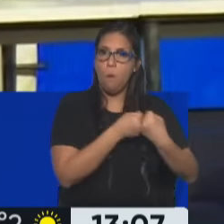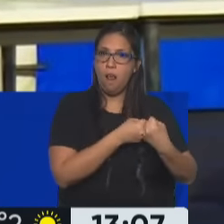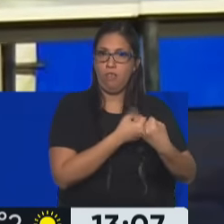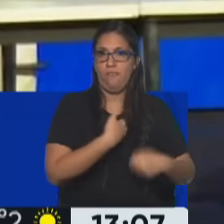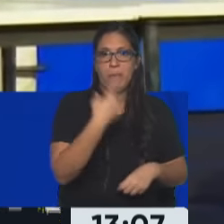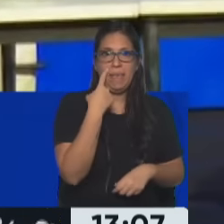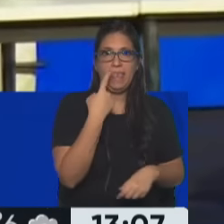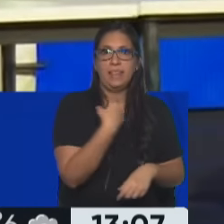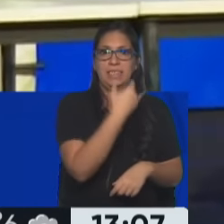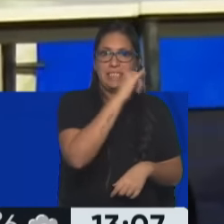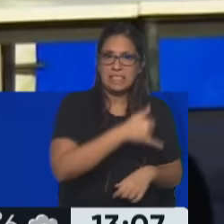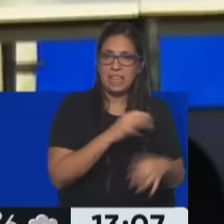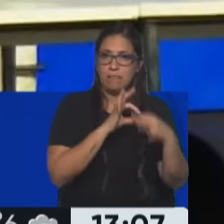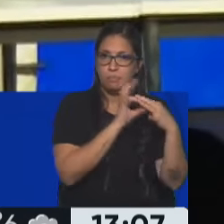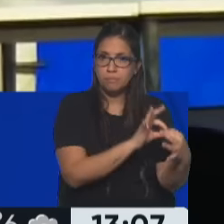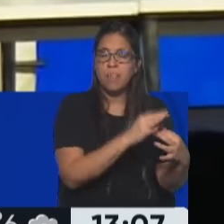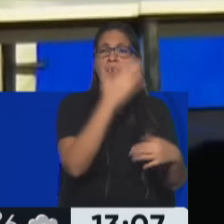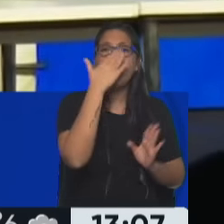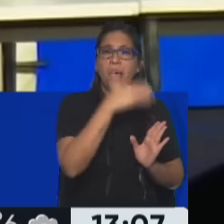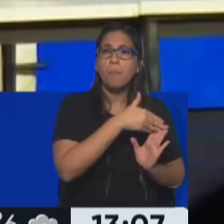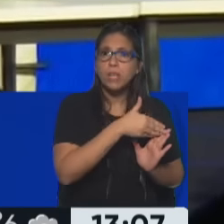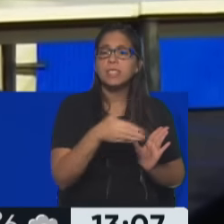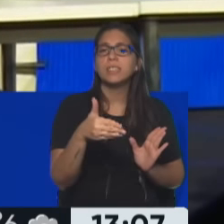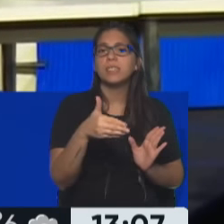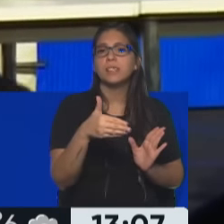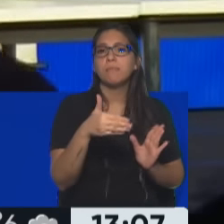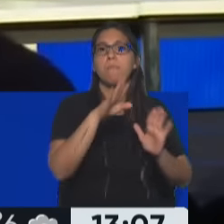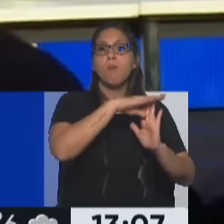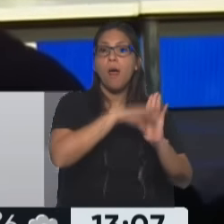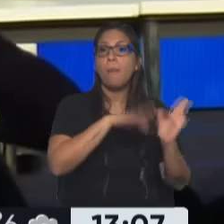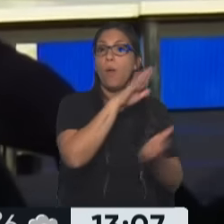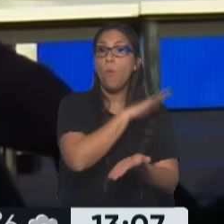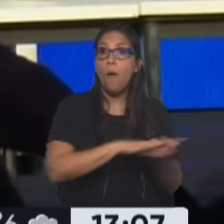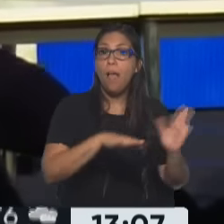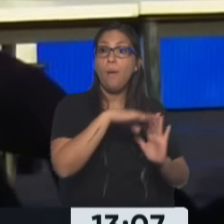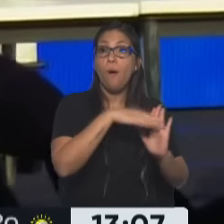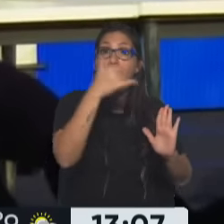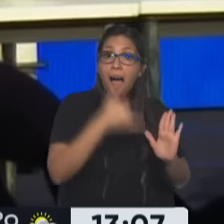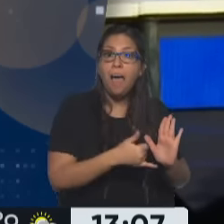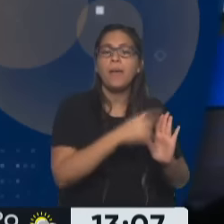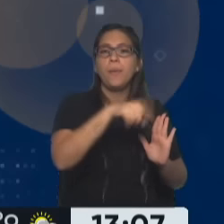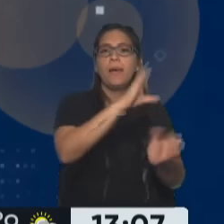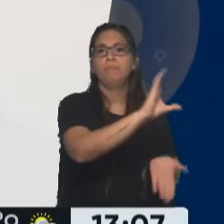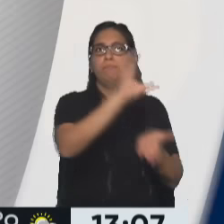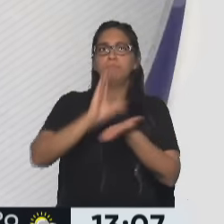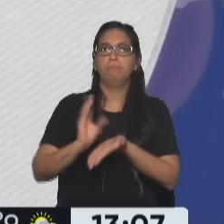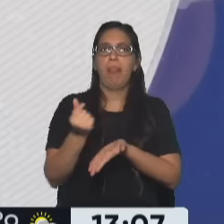eventualmente tratar de que con ese nuevo programa llegue nueva plata.